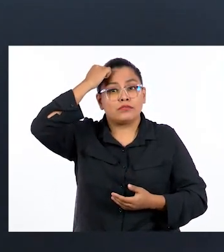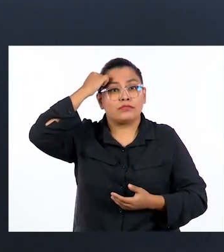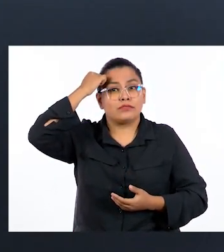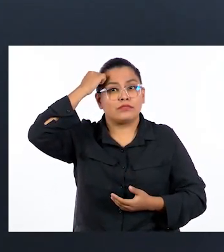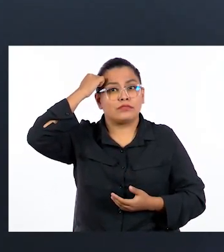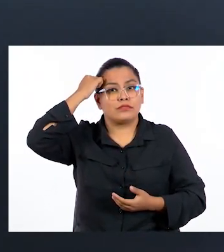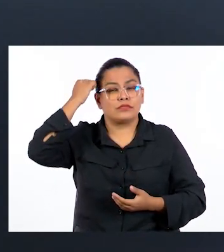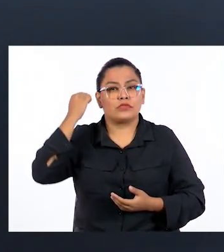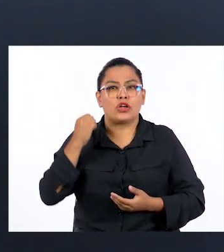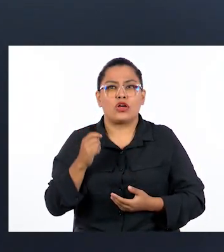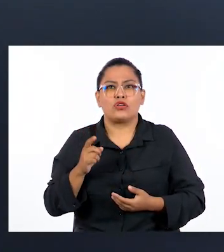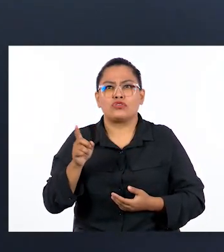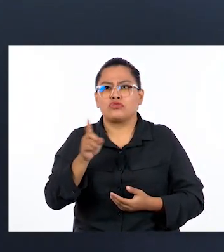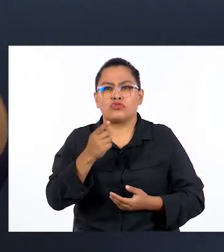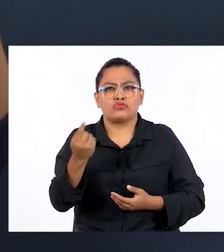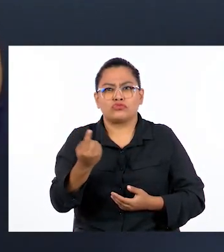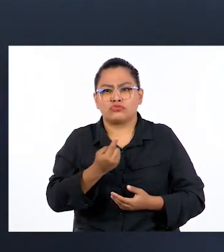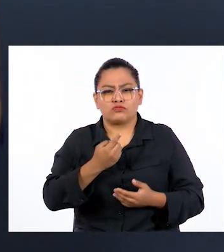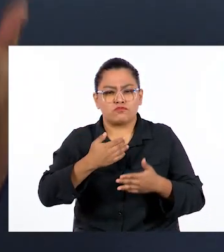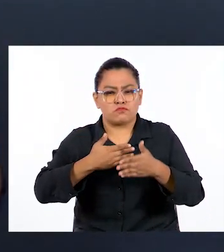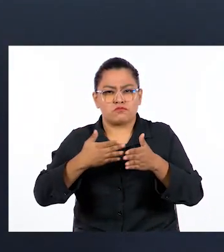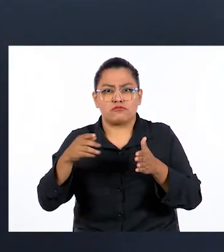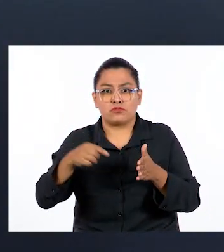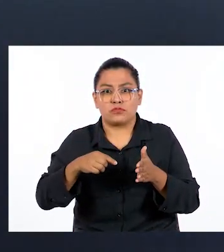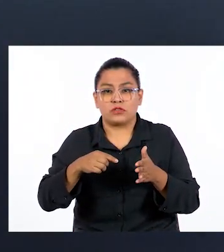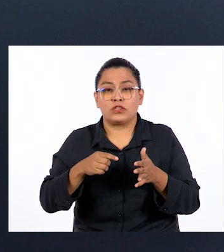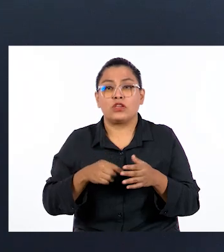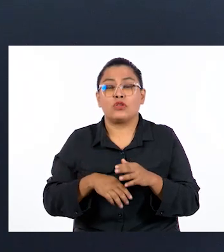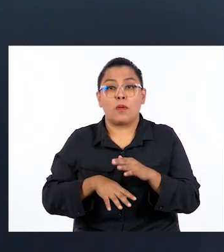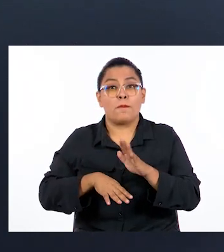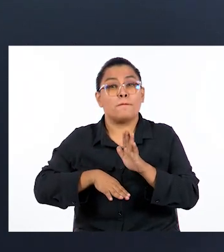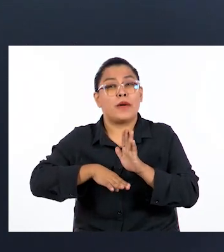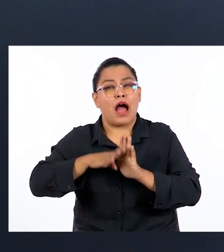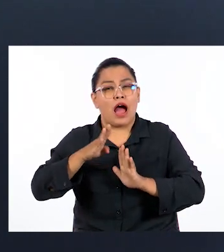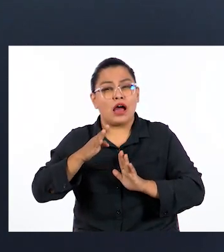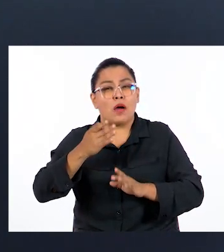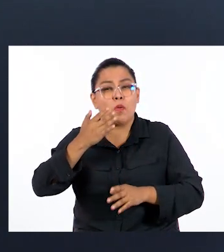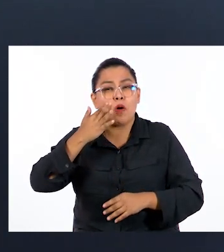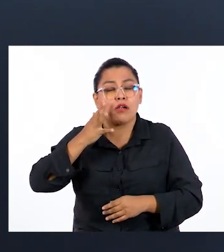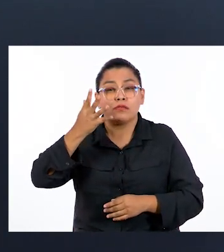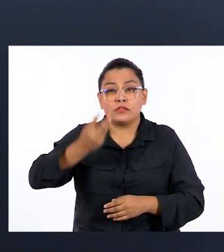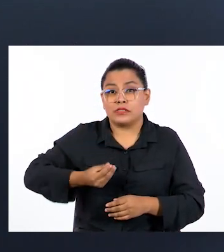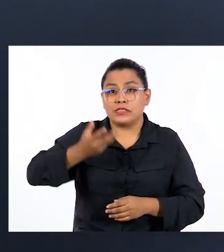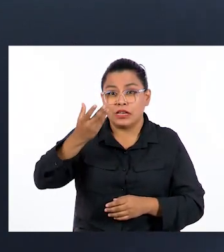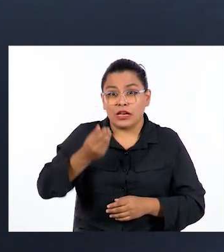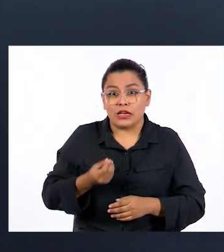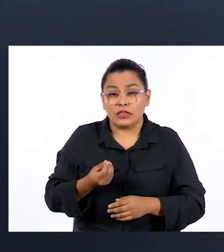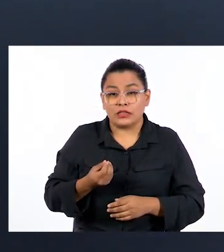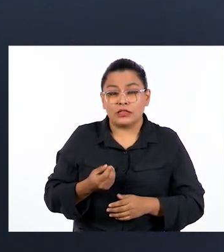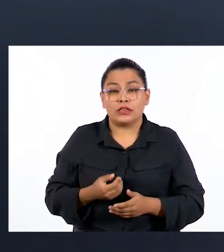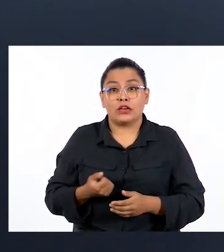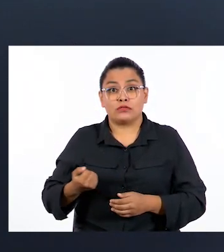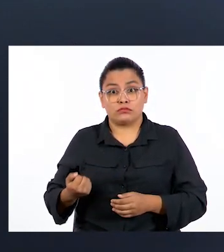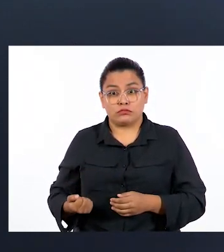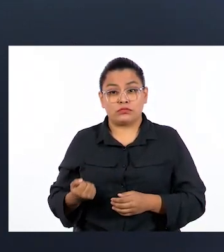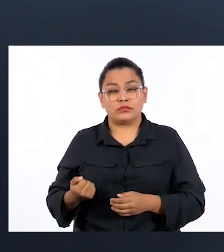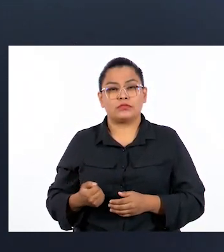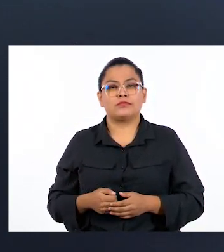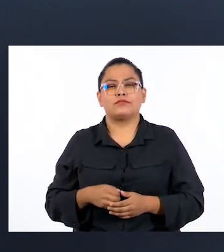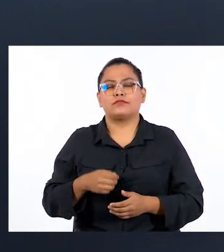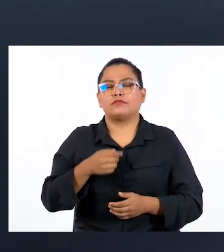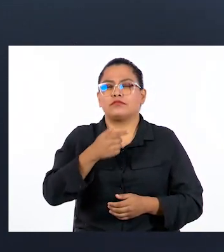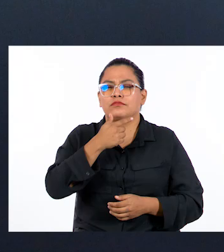se limita al salón de clase, sino que trasciende a la vida cotidiana del estudiante. Entonces nos hacemos la